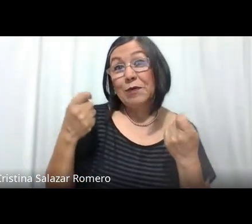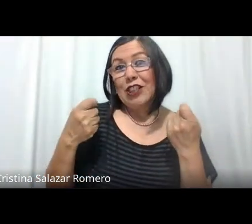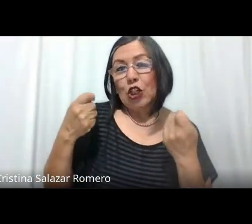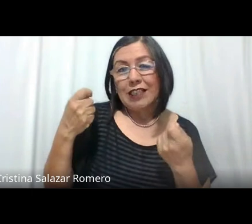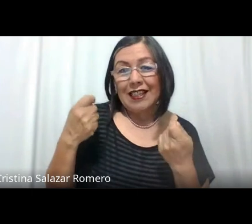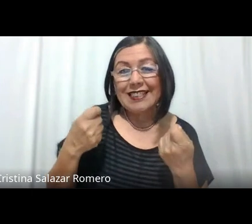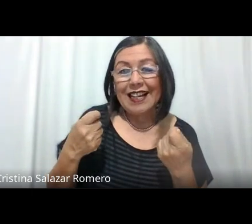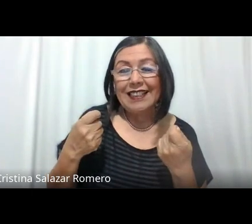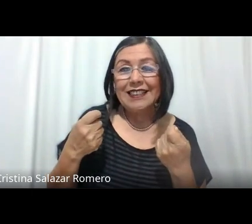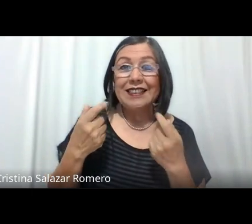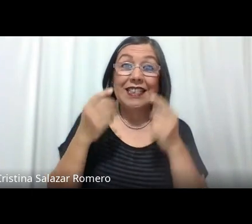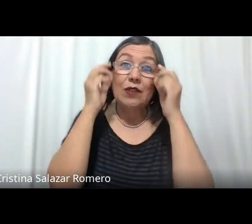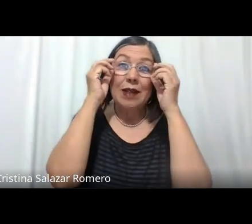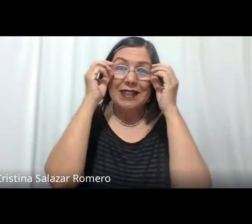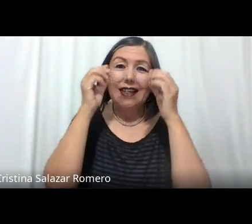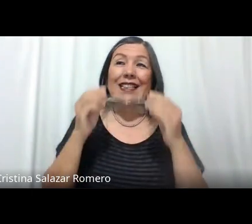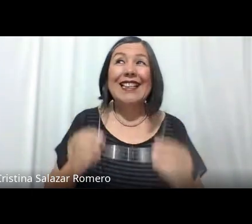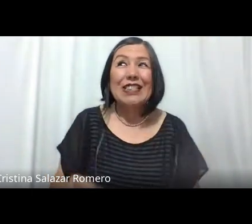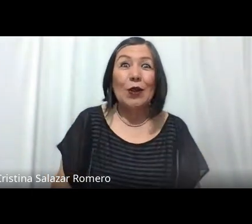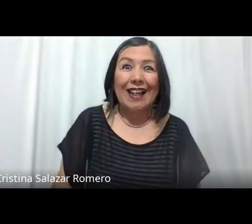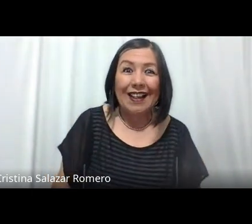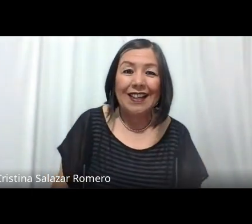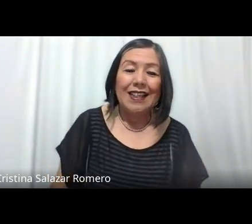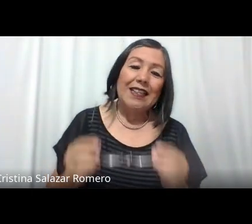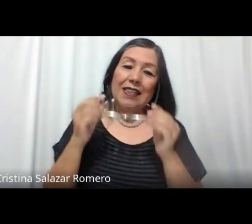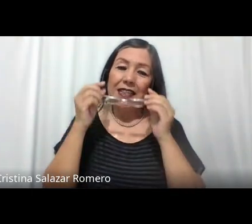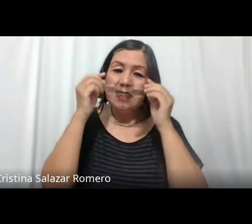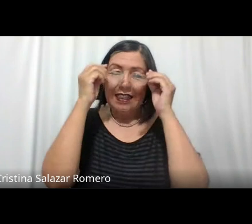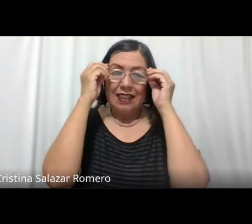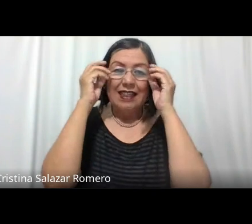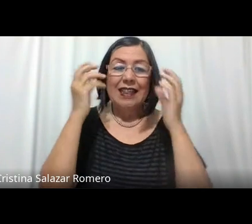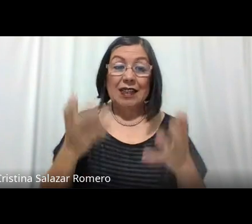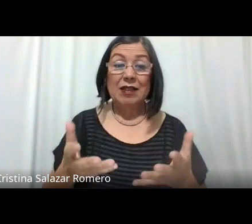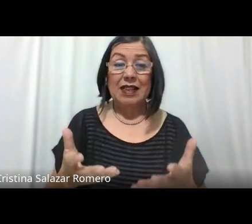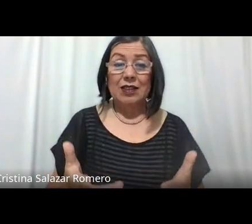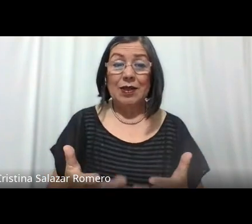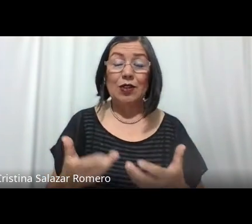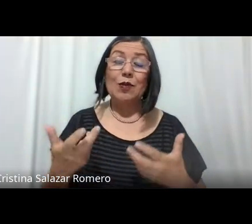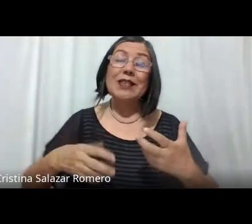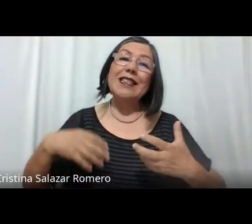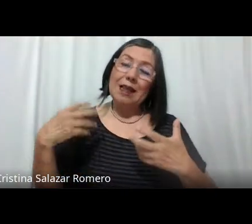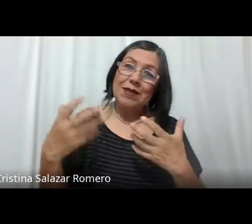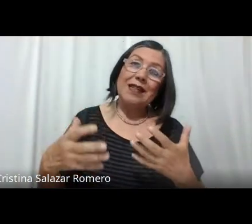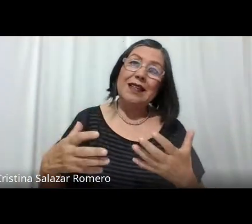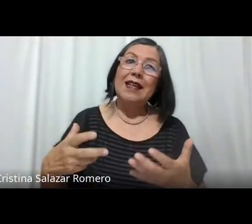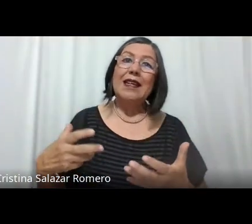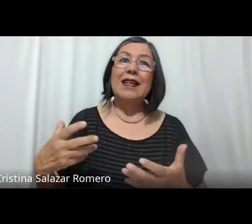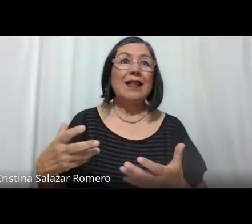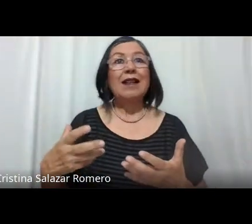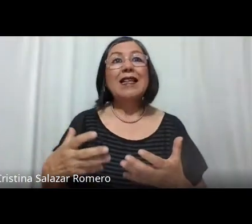de expresiones faciales, tiene una mirada intencional y sobre todo pues que